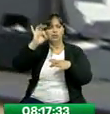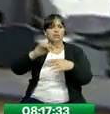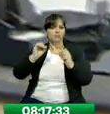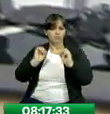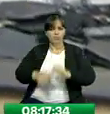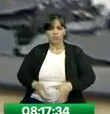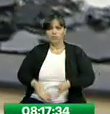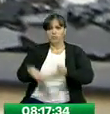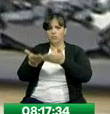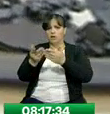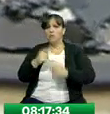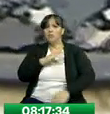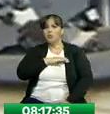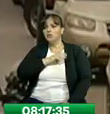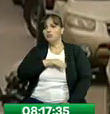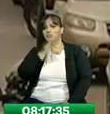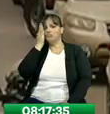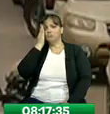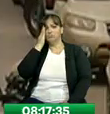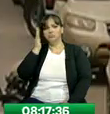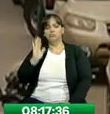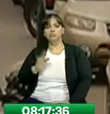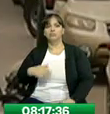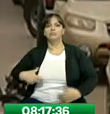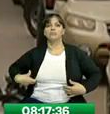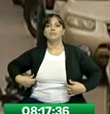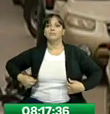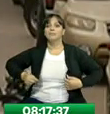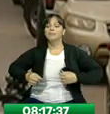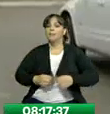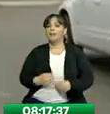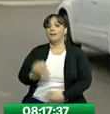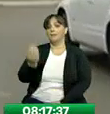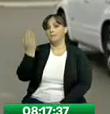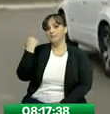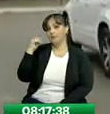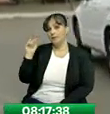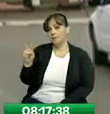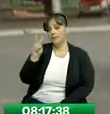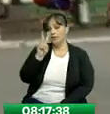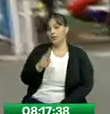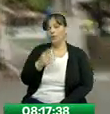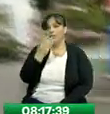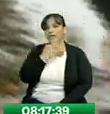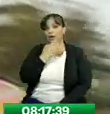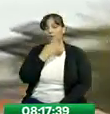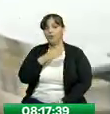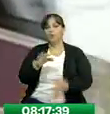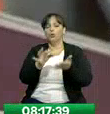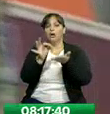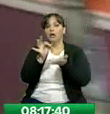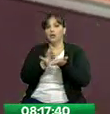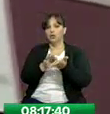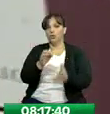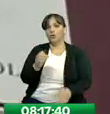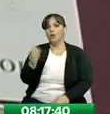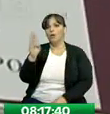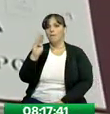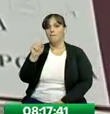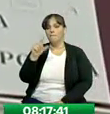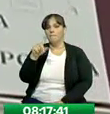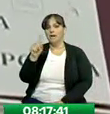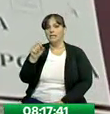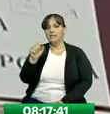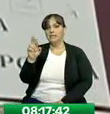cumplían con los requisitos desde el pasado 22 de agosto los cantones avanzar y colines se encuentran sin